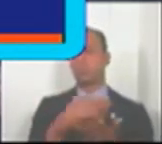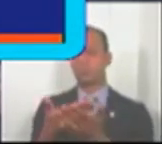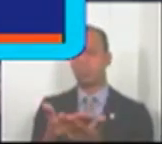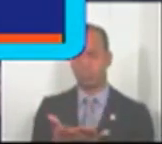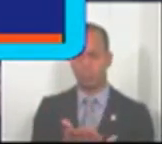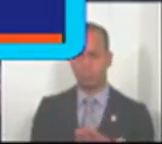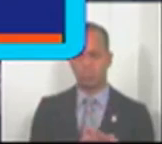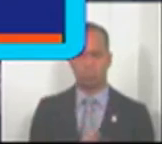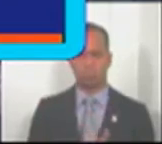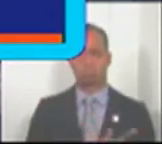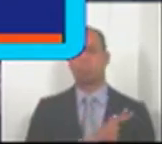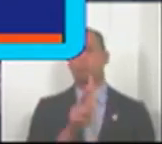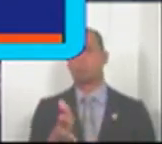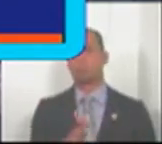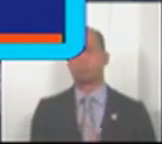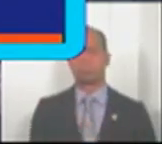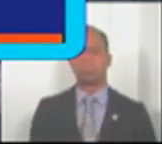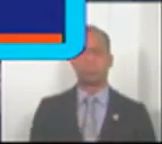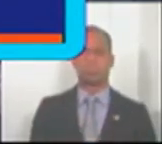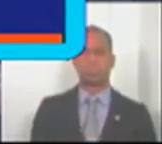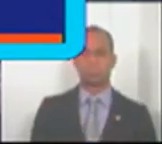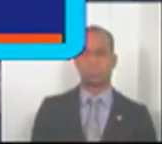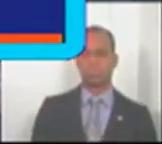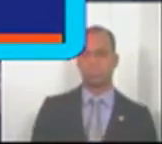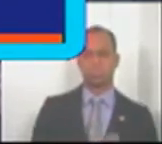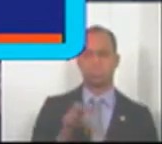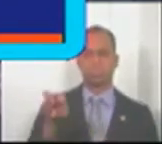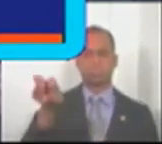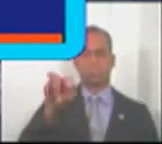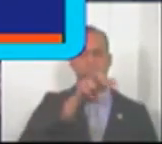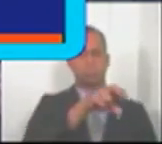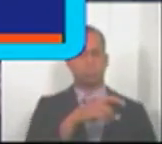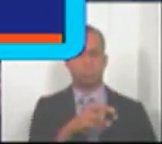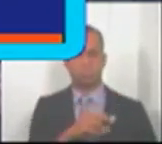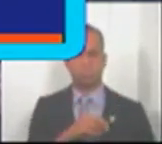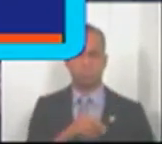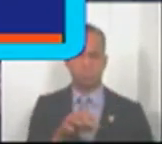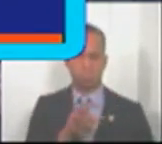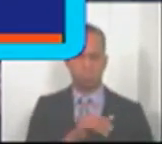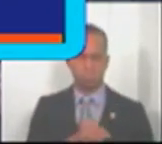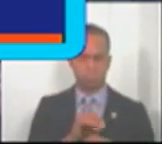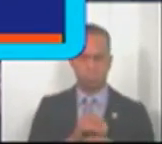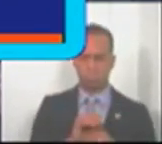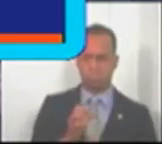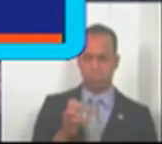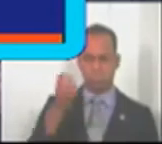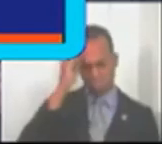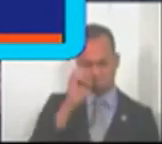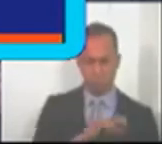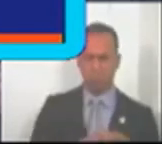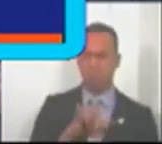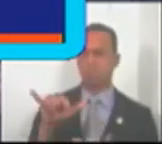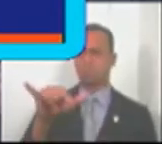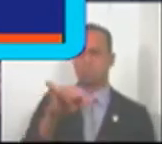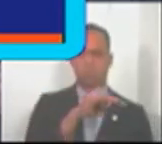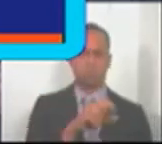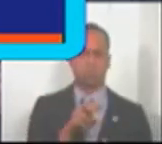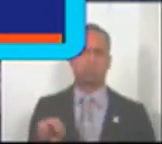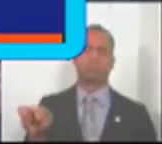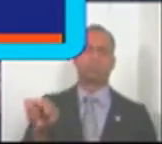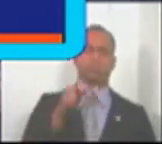Yo he recorrido muchas veces en día y medio 3 o 4 países europeos como líder del Consejo Europeo, como responsable del Consejo Europeo en algún